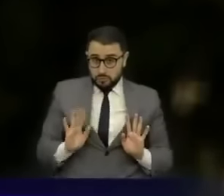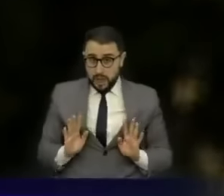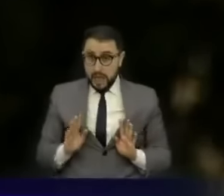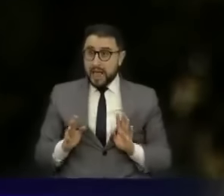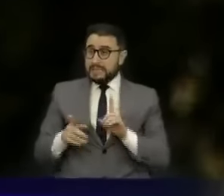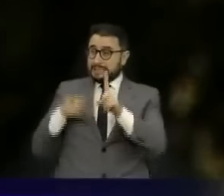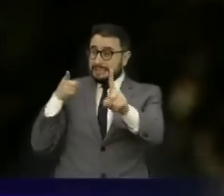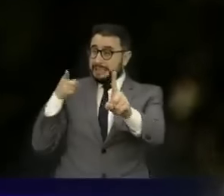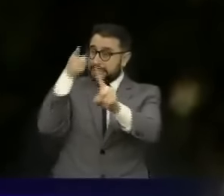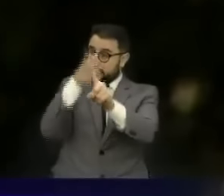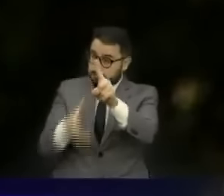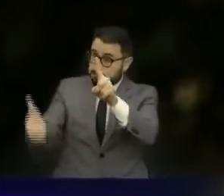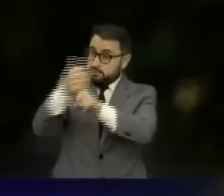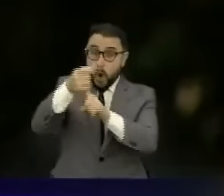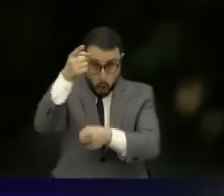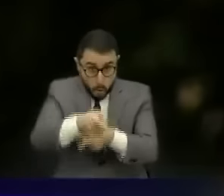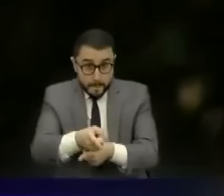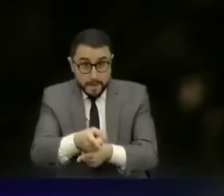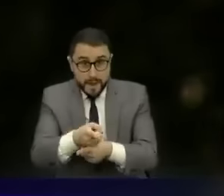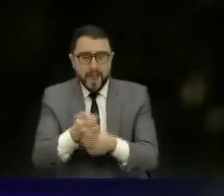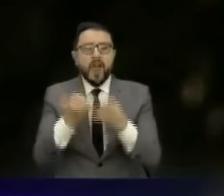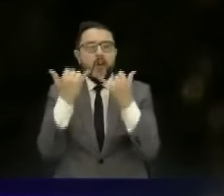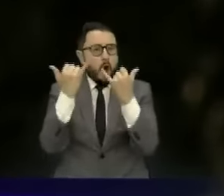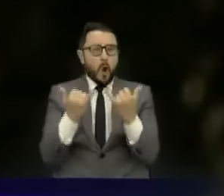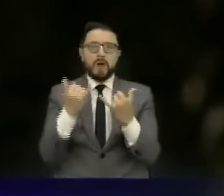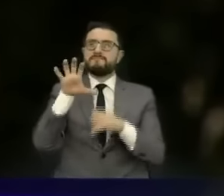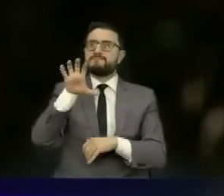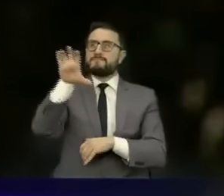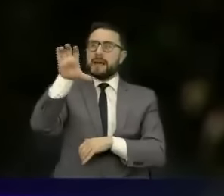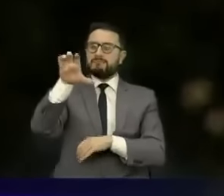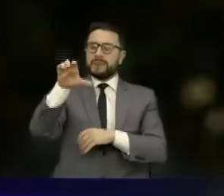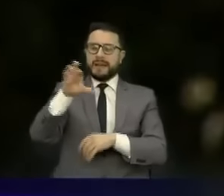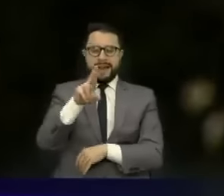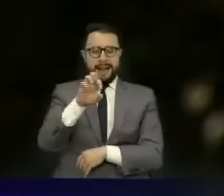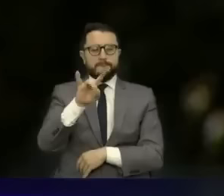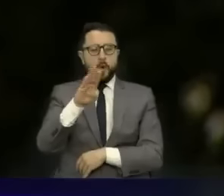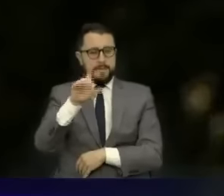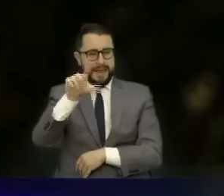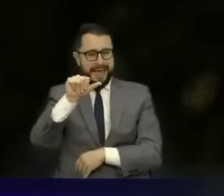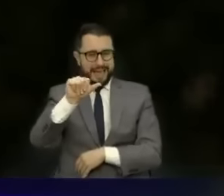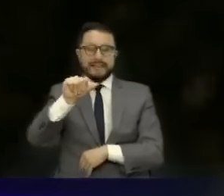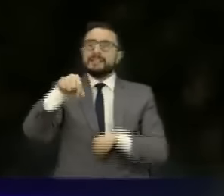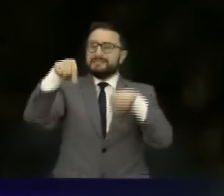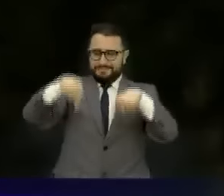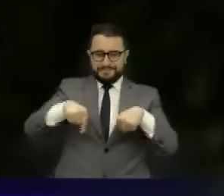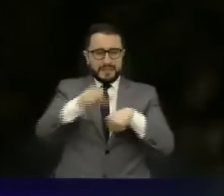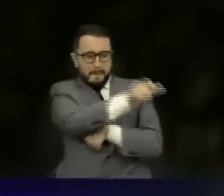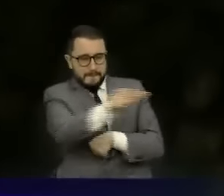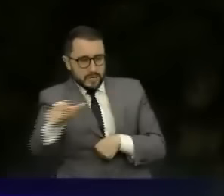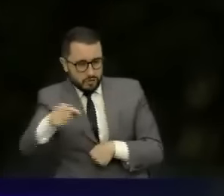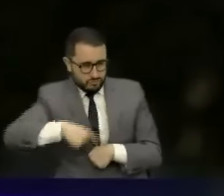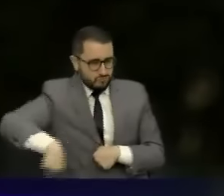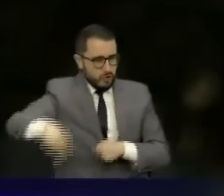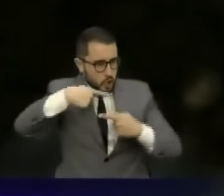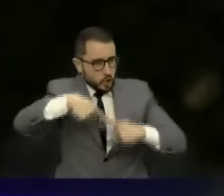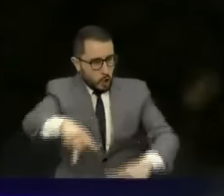Hoy tenemos una república donde el pueblo es soberano. Hoy no hay